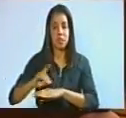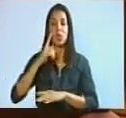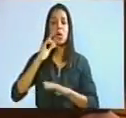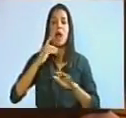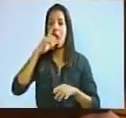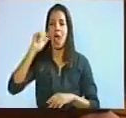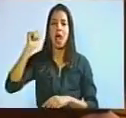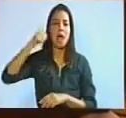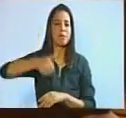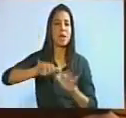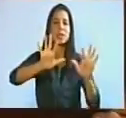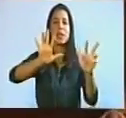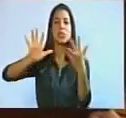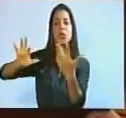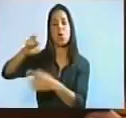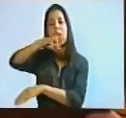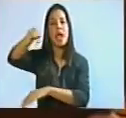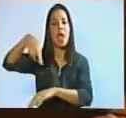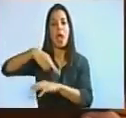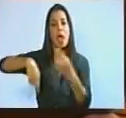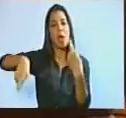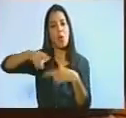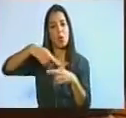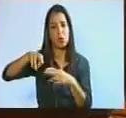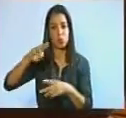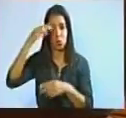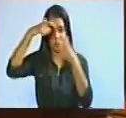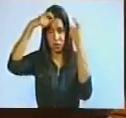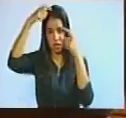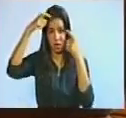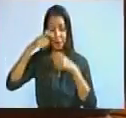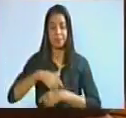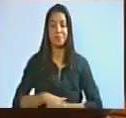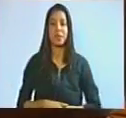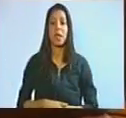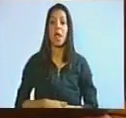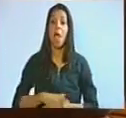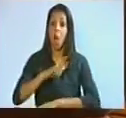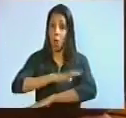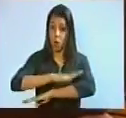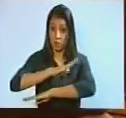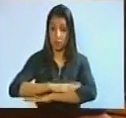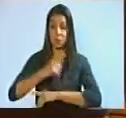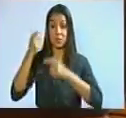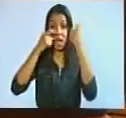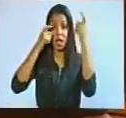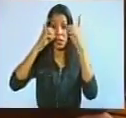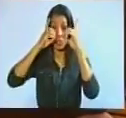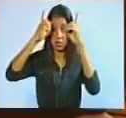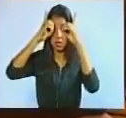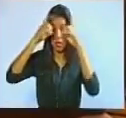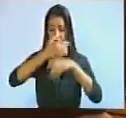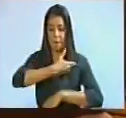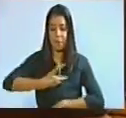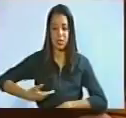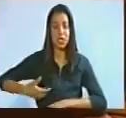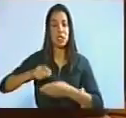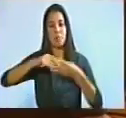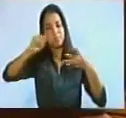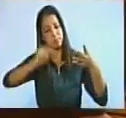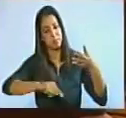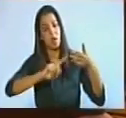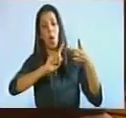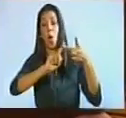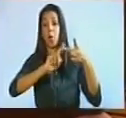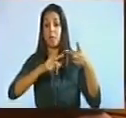Revolución Bolivariana. Cúmplase. Delcy Eloína Rodríguez Gómez, presidenta de la Asamblea Nacional Constituyente, Aristóbulo Isturia